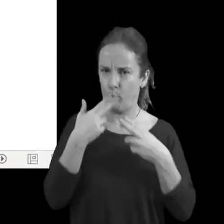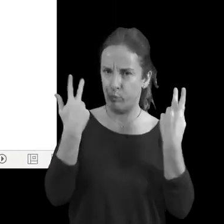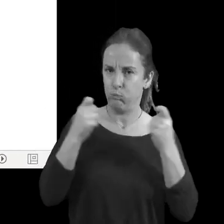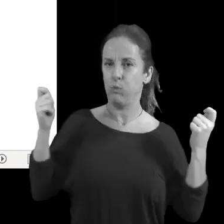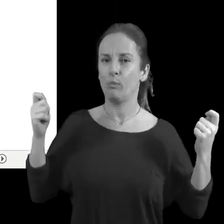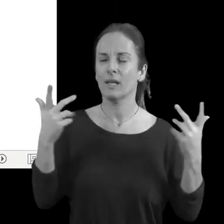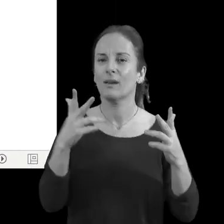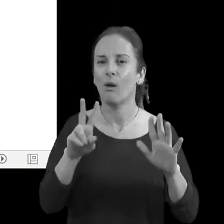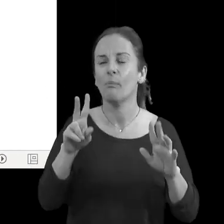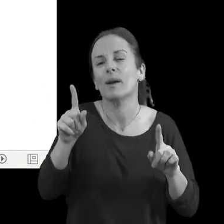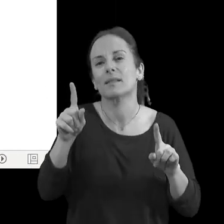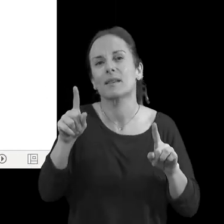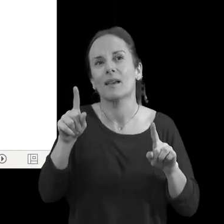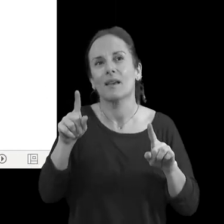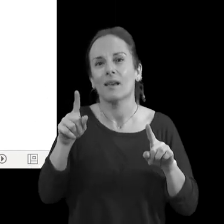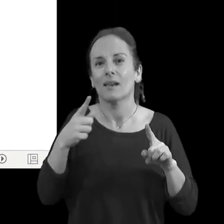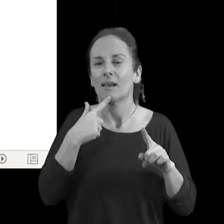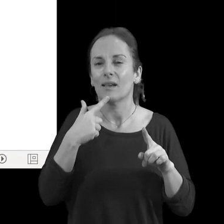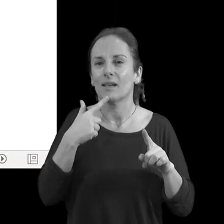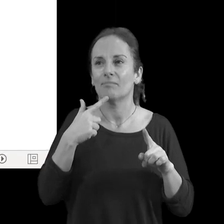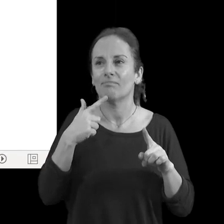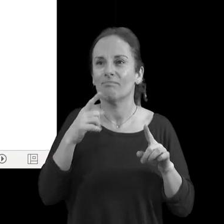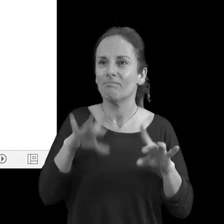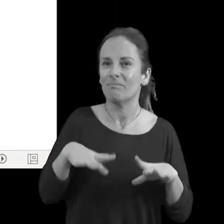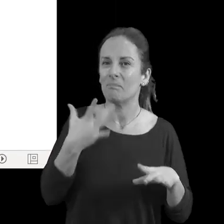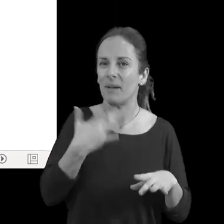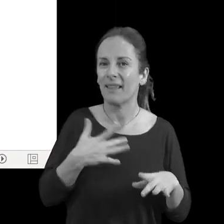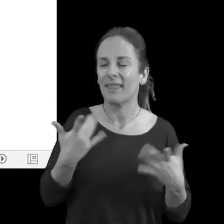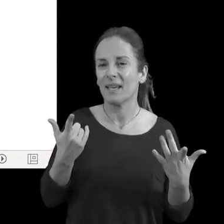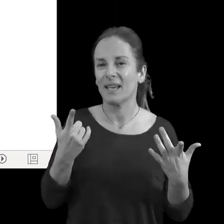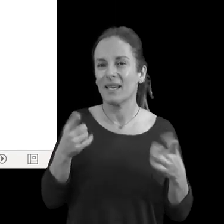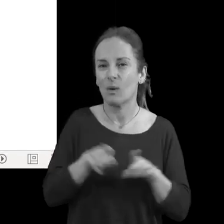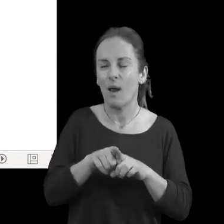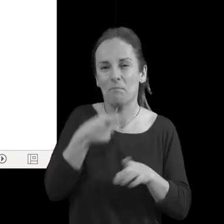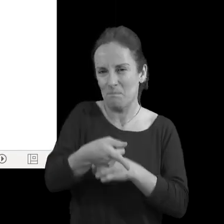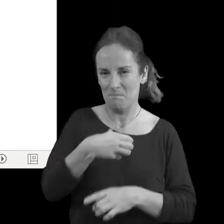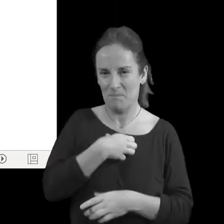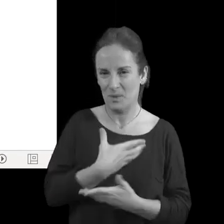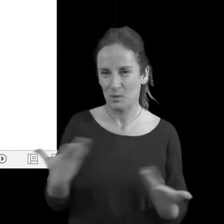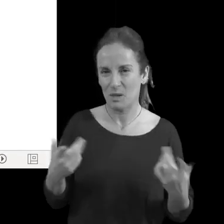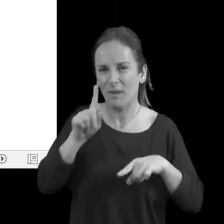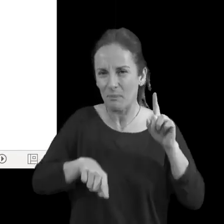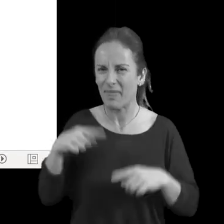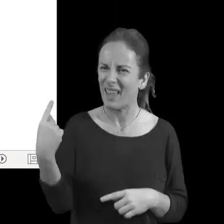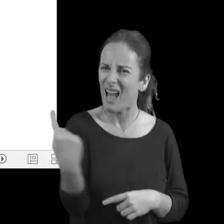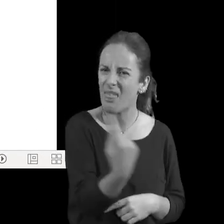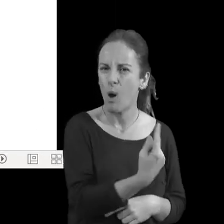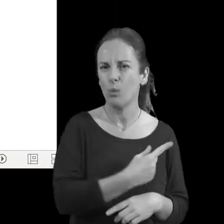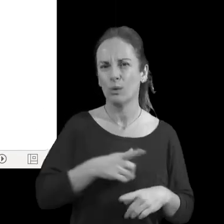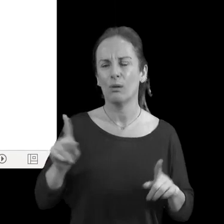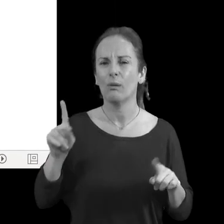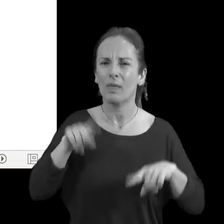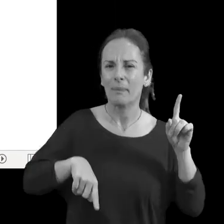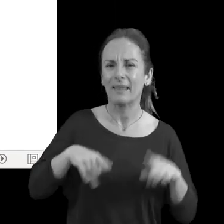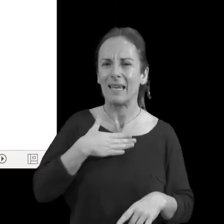¿no? Que vienen a decir esta misma, ¿no? Que es una visibilidad en nuestros propios términos y de cada cual según pueda o según